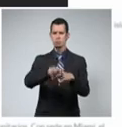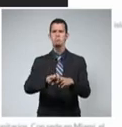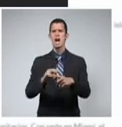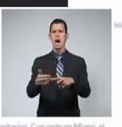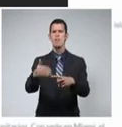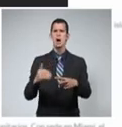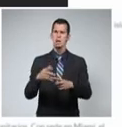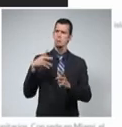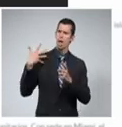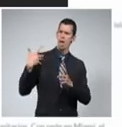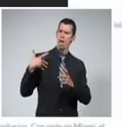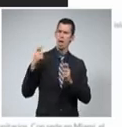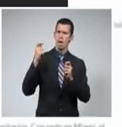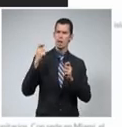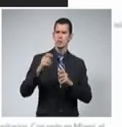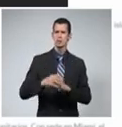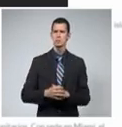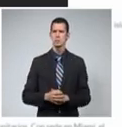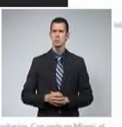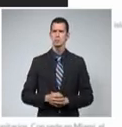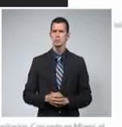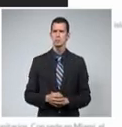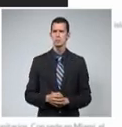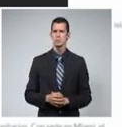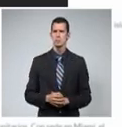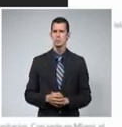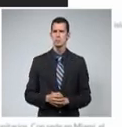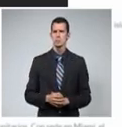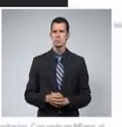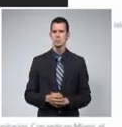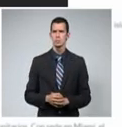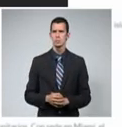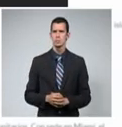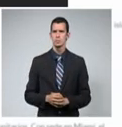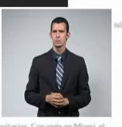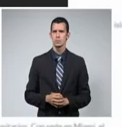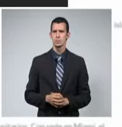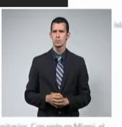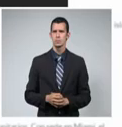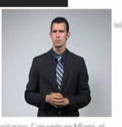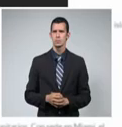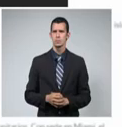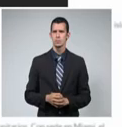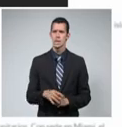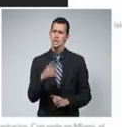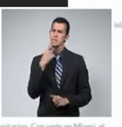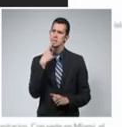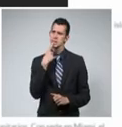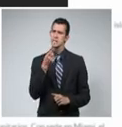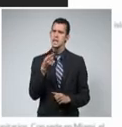más recientes. Aquí tienen ustedes qué es lo que deben hacer ellos. Dice que promover el acceso a información sin censura en Cuba, entre otras ideas.